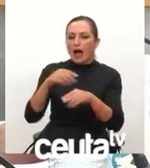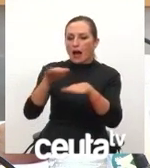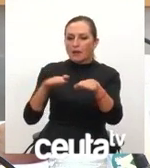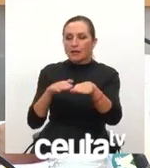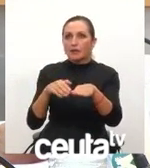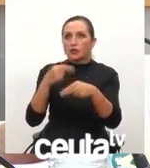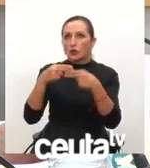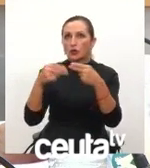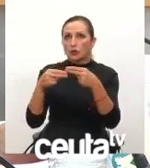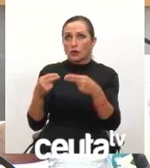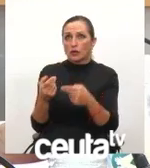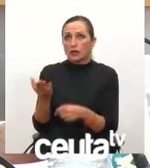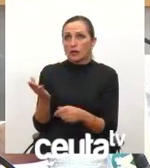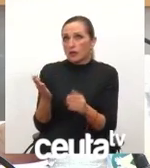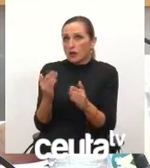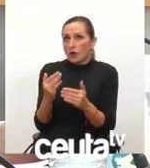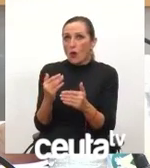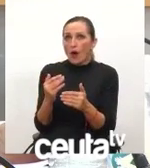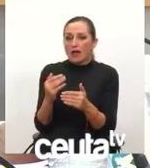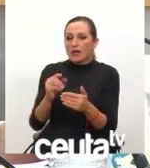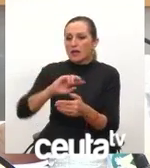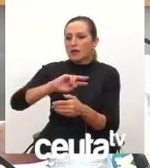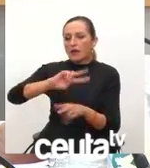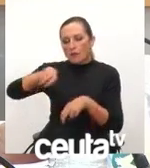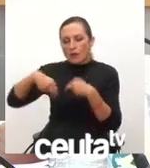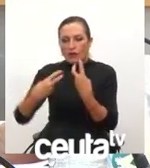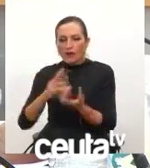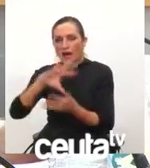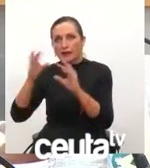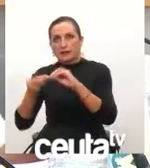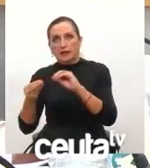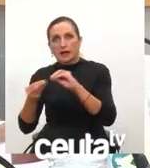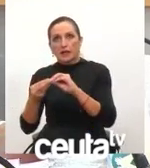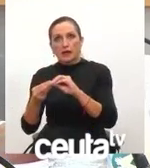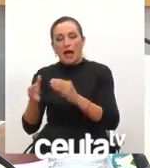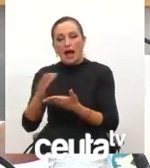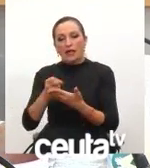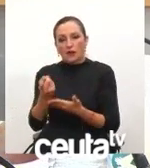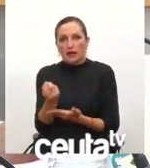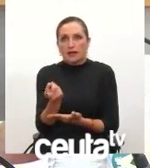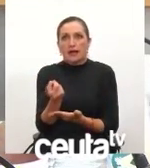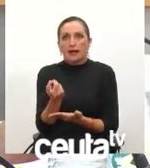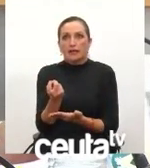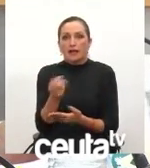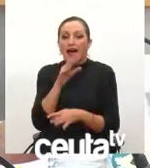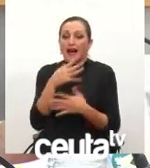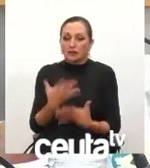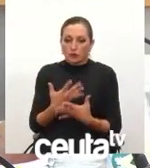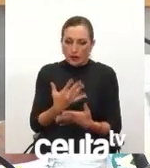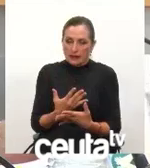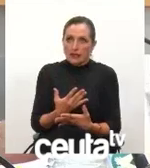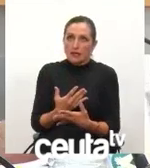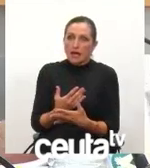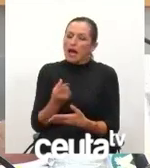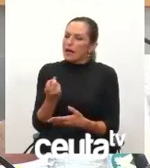actual necesita de una serie de modificaciones y adaptaciones a todas esas necesidades actuales.